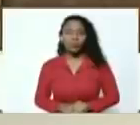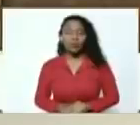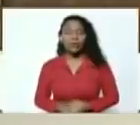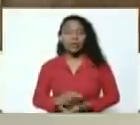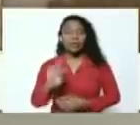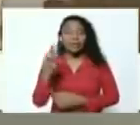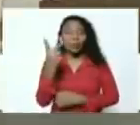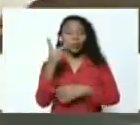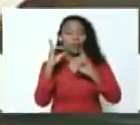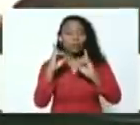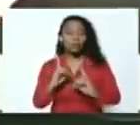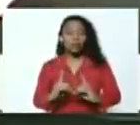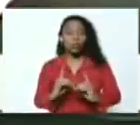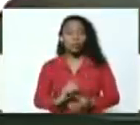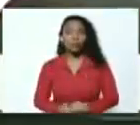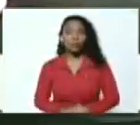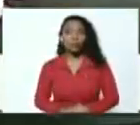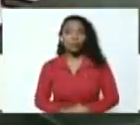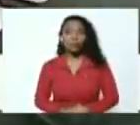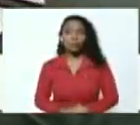Segunda decisión.